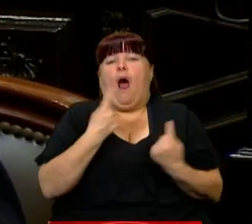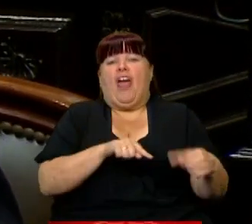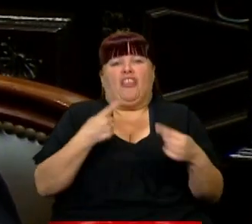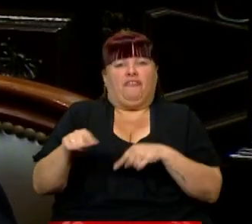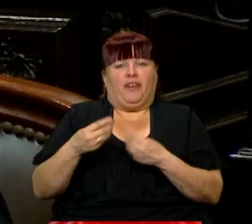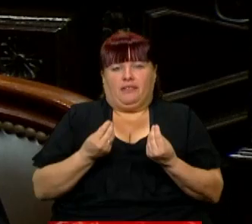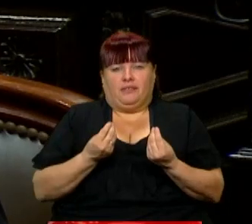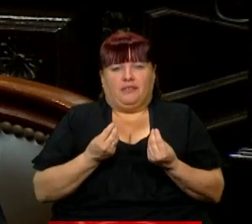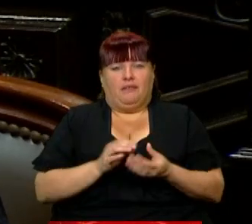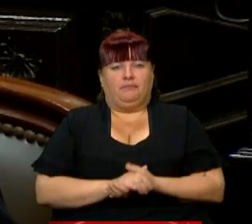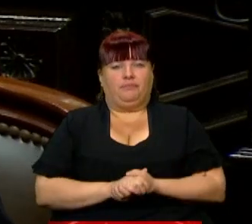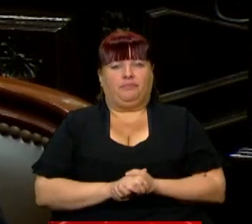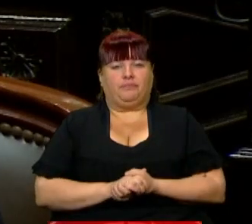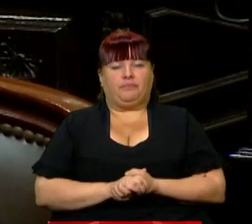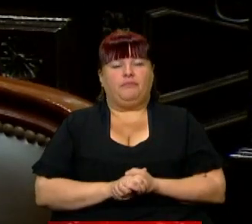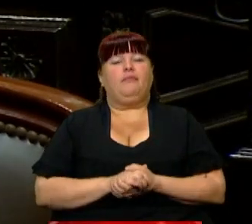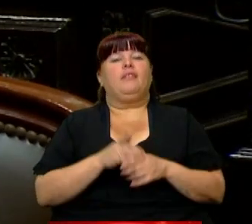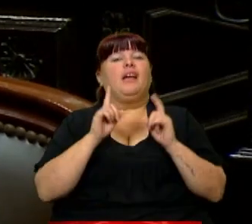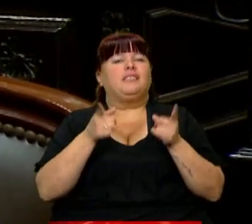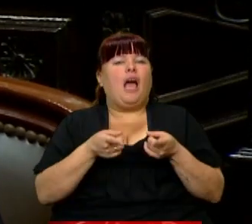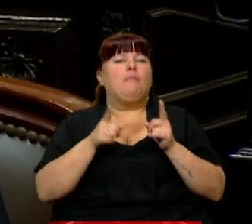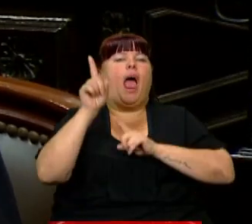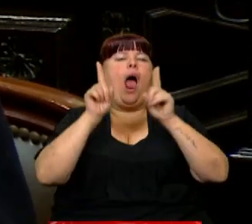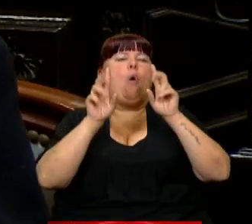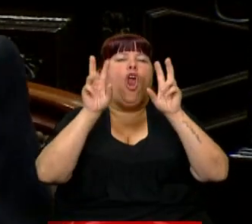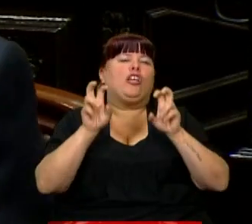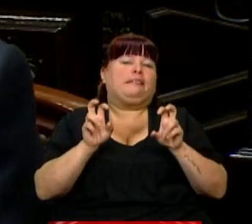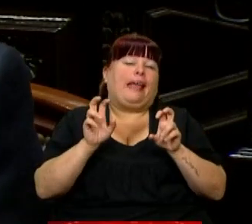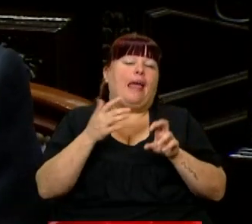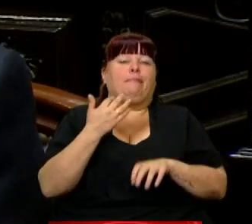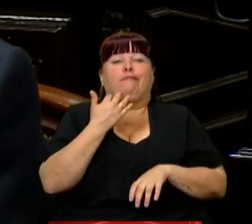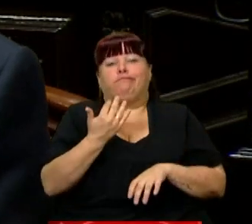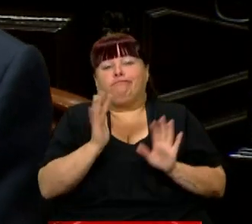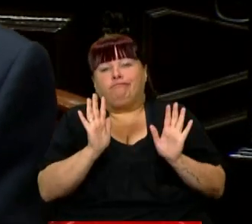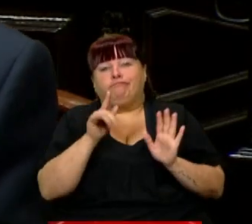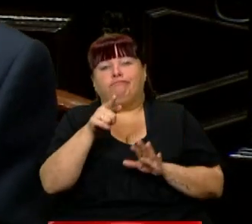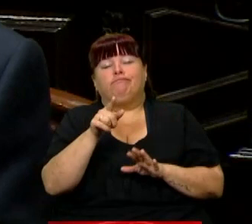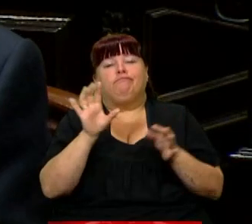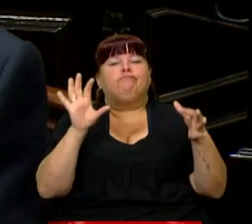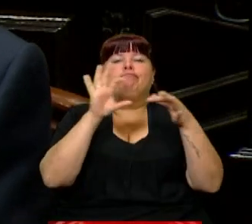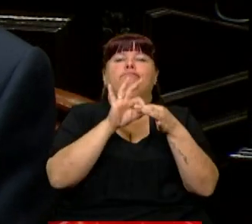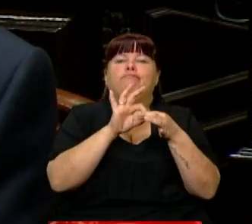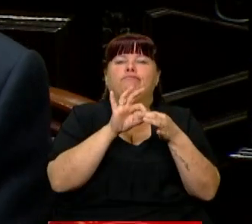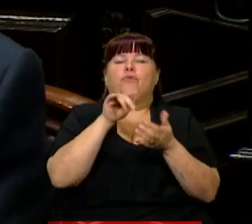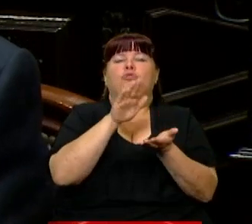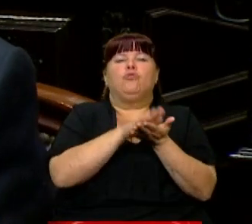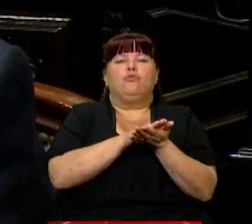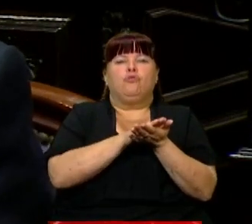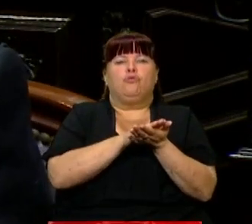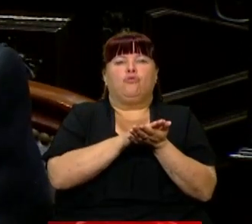la diferencia? Además de alguna cuestión simbólica que está vinculado a esto